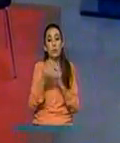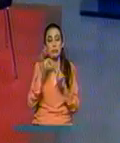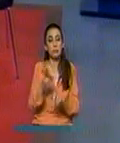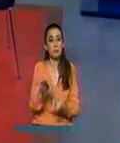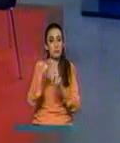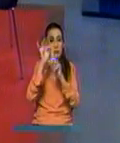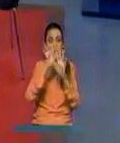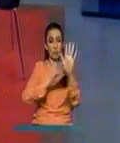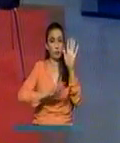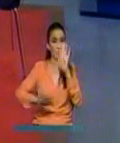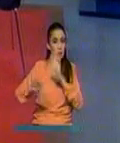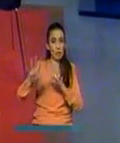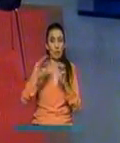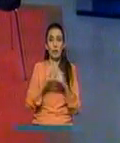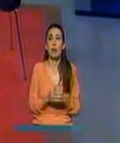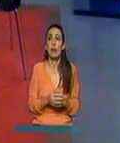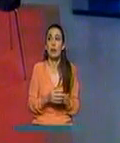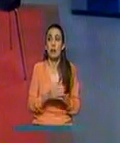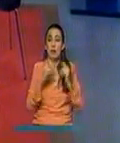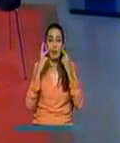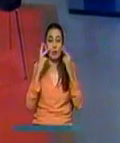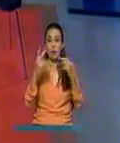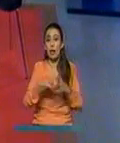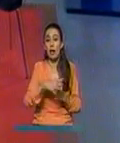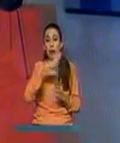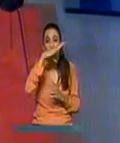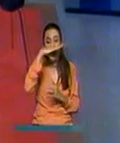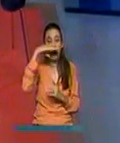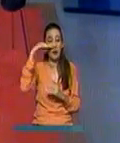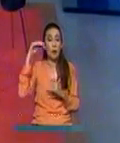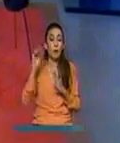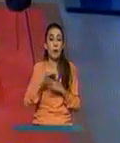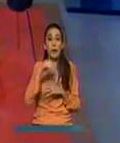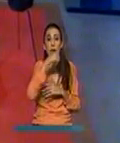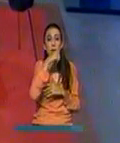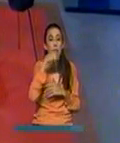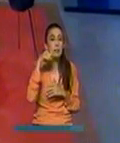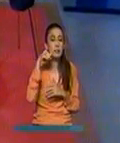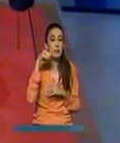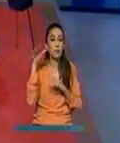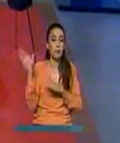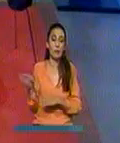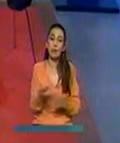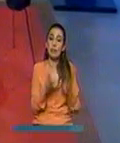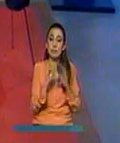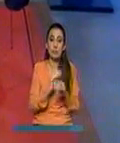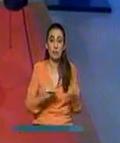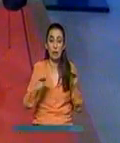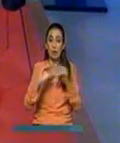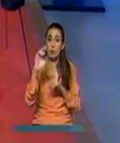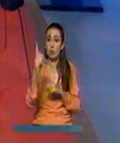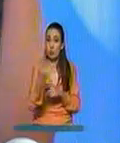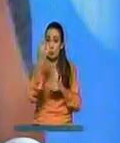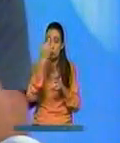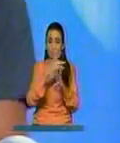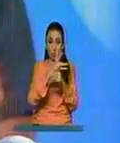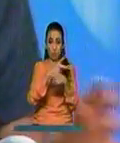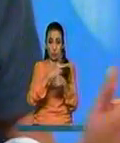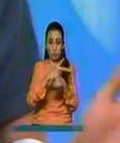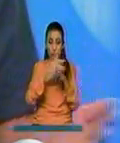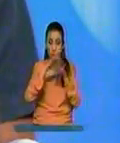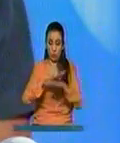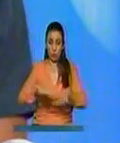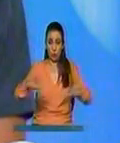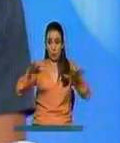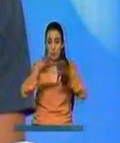cada proceso, cada producto. Hay que oler la cerveza, hay que ver cómo está el proceso. Cuando tú tienes solo un producto que tienes en miles de tanques y